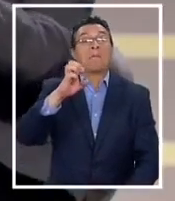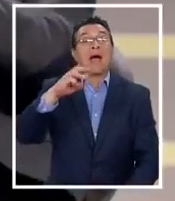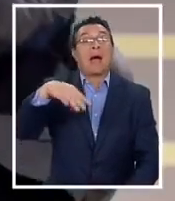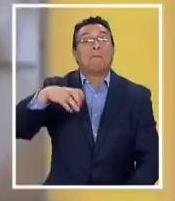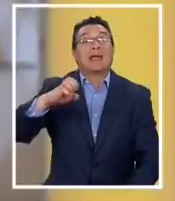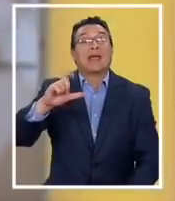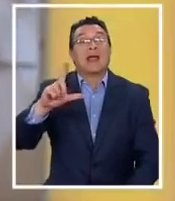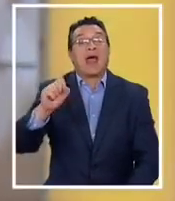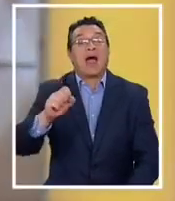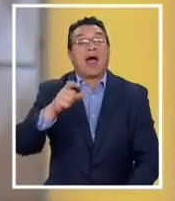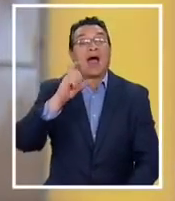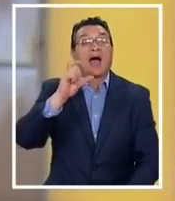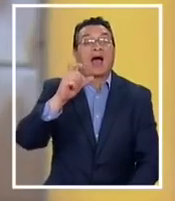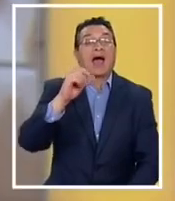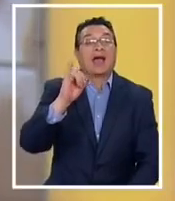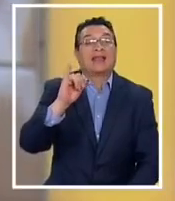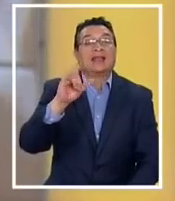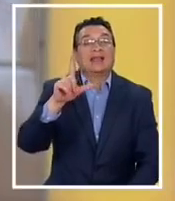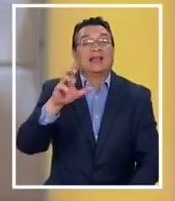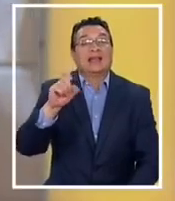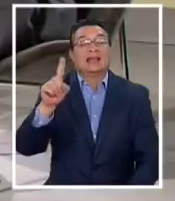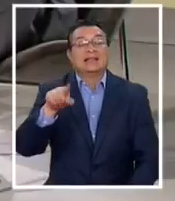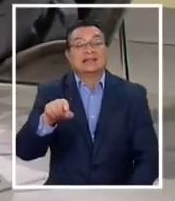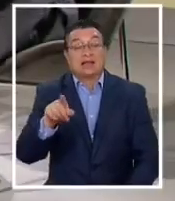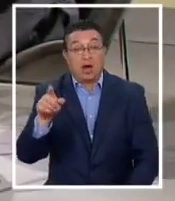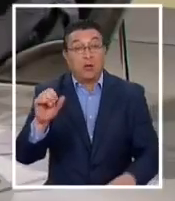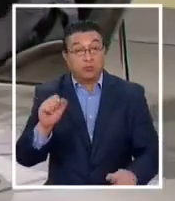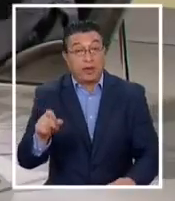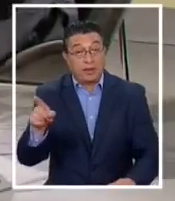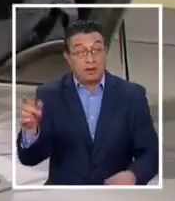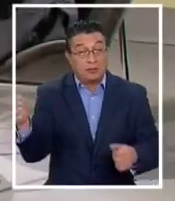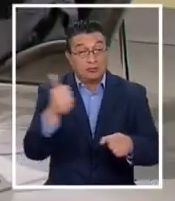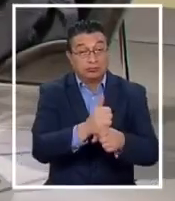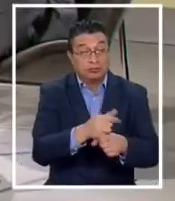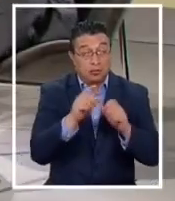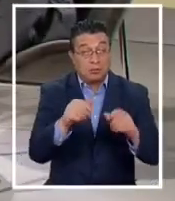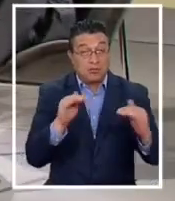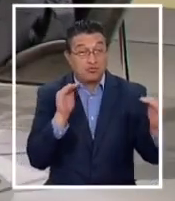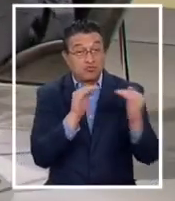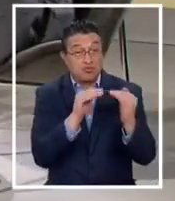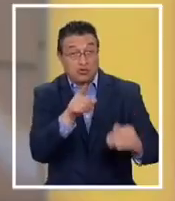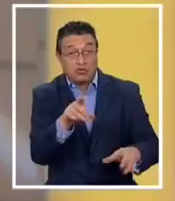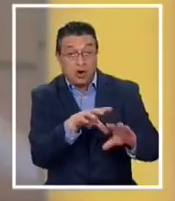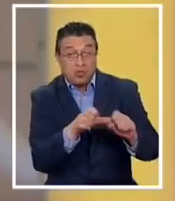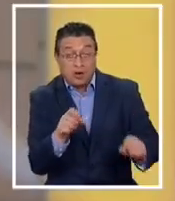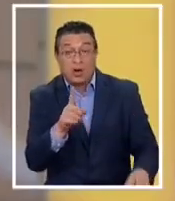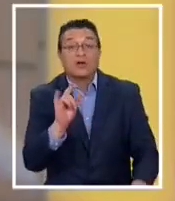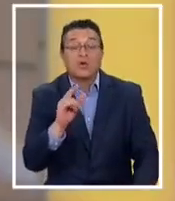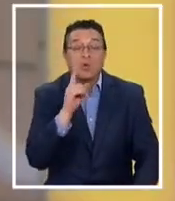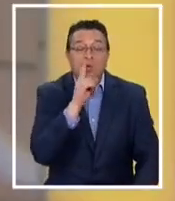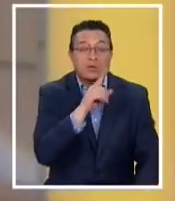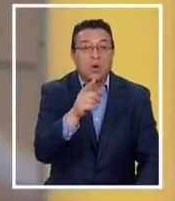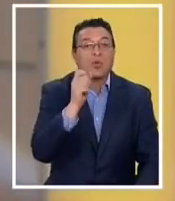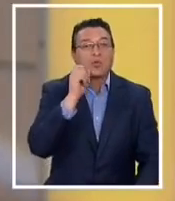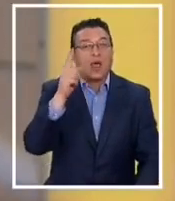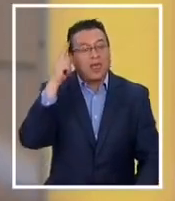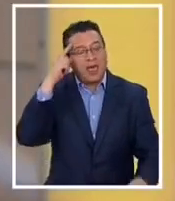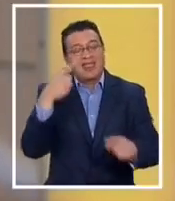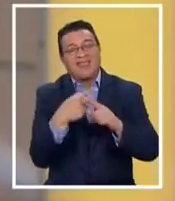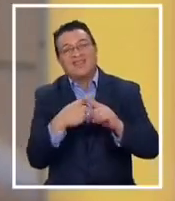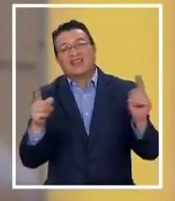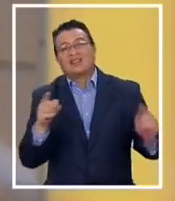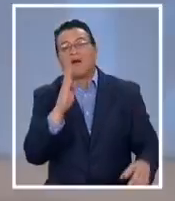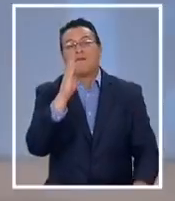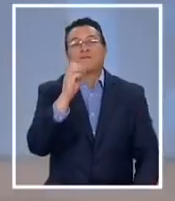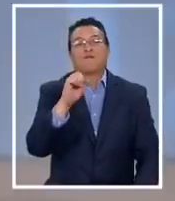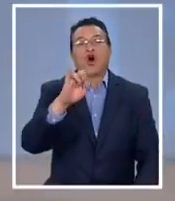cuál de esos dos se siente dice antonio porque también lo tiene con pamela jiles y la última pregunta cuál es su diferencia con gabriel boric